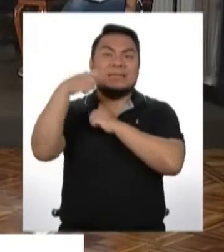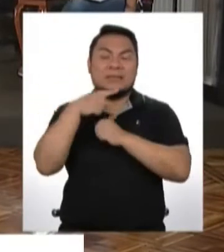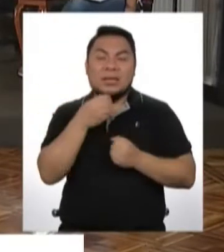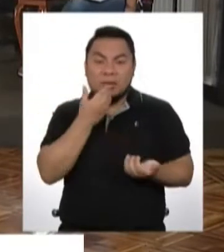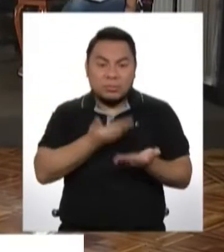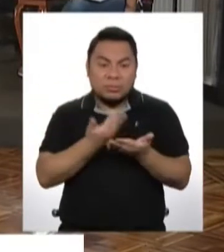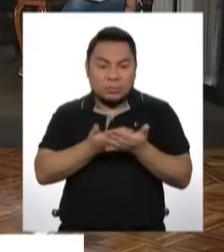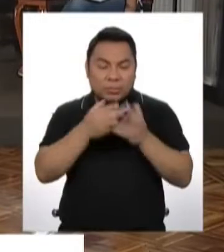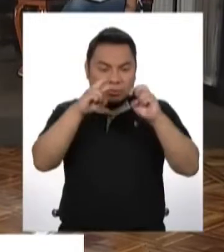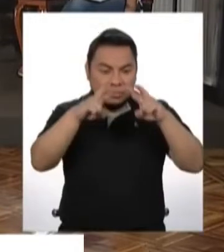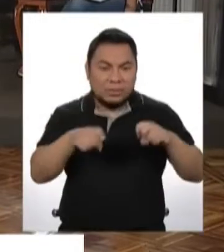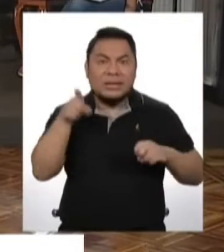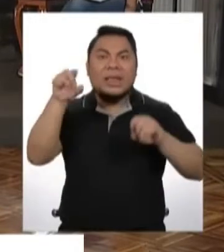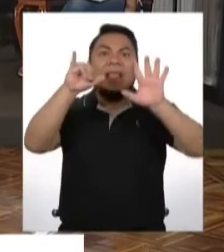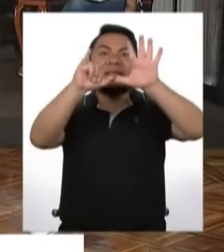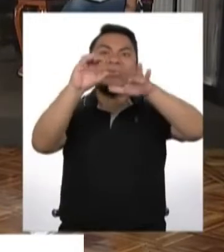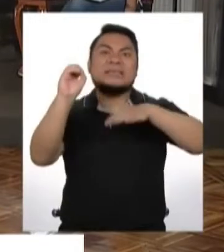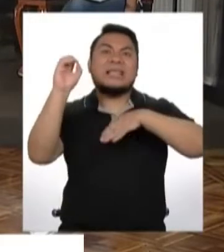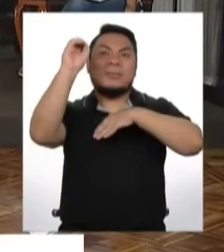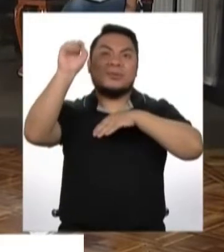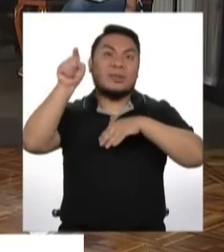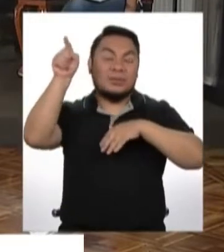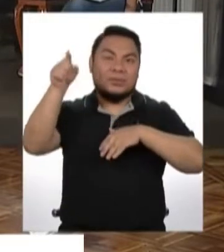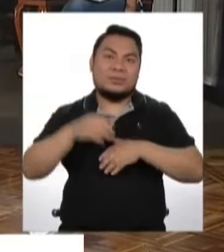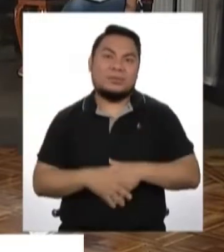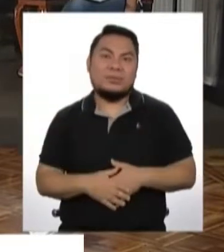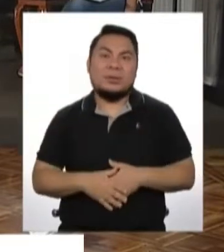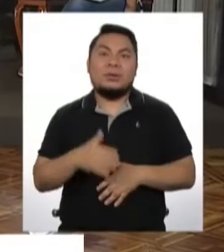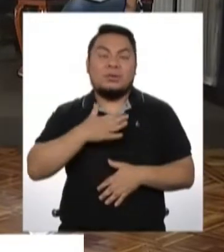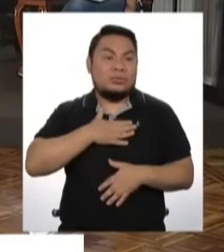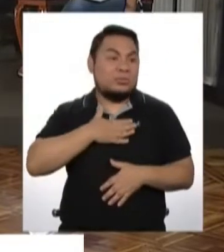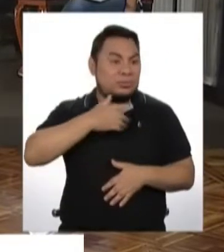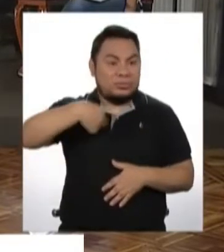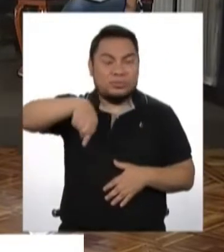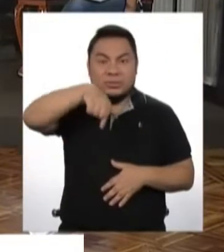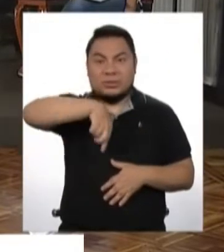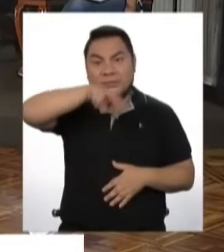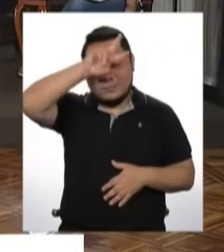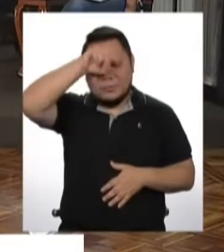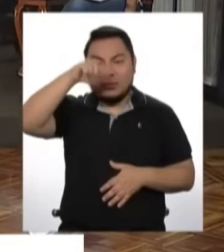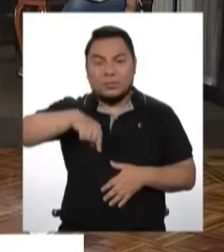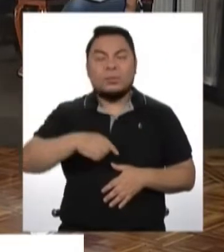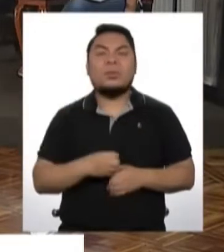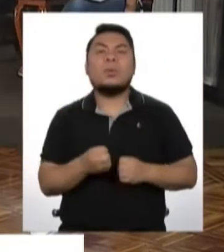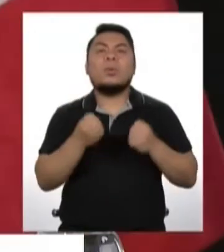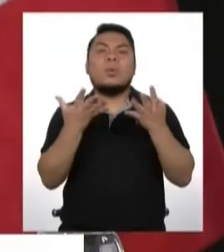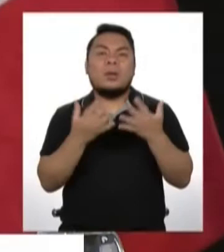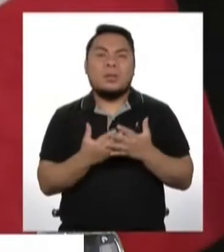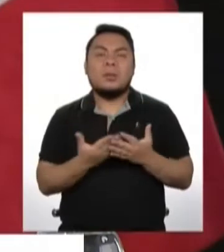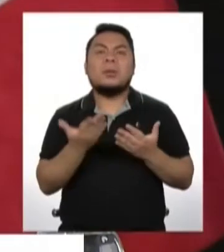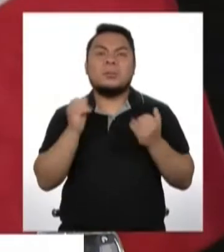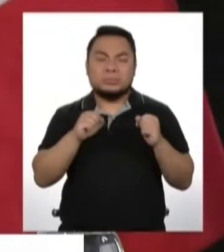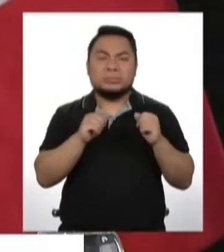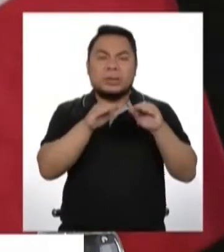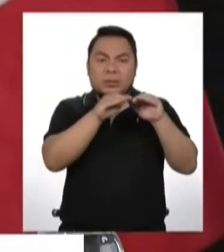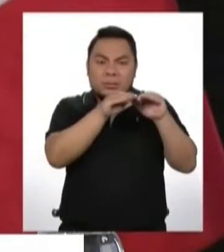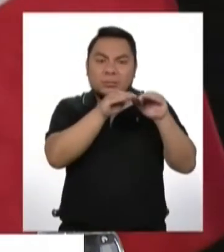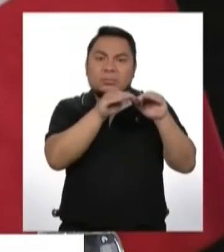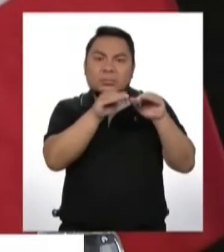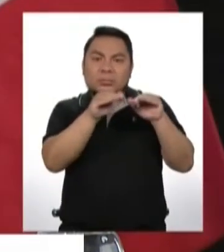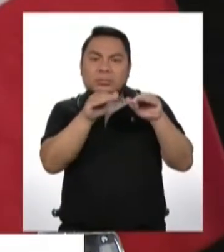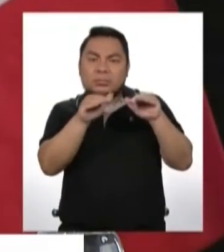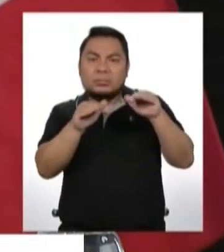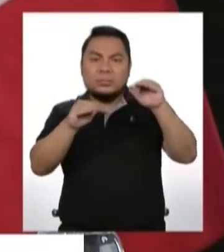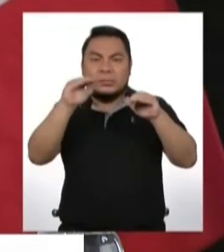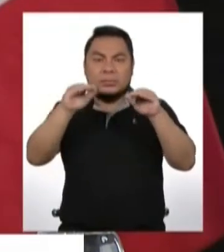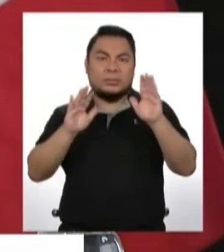¿no? Nosotros estamos todavía en valores totalmente dentro de lo esperado en función de las